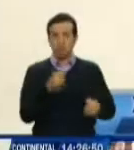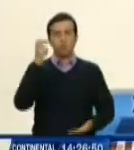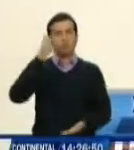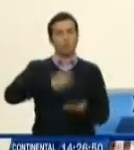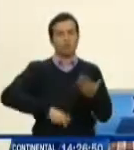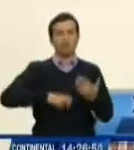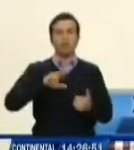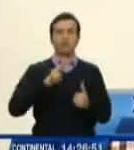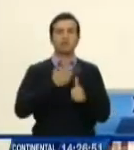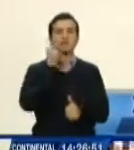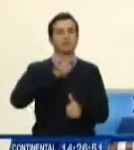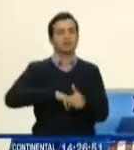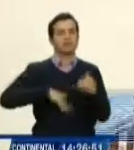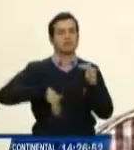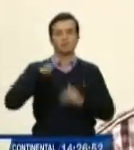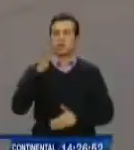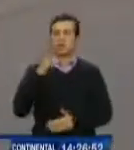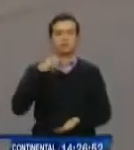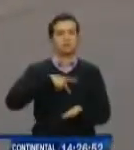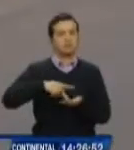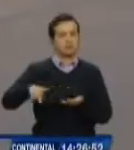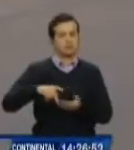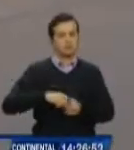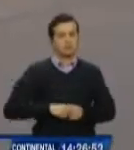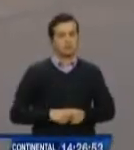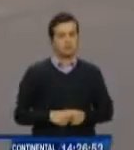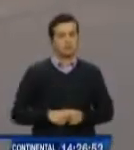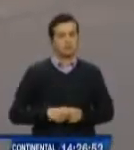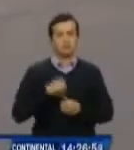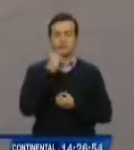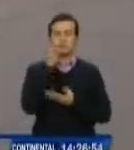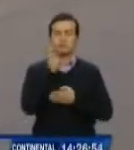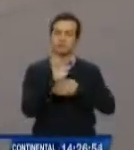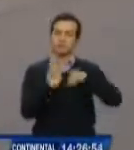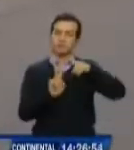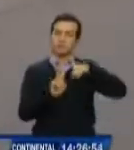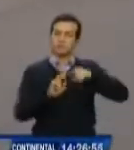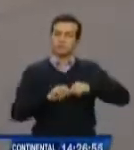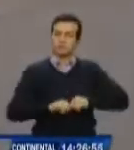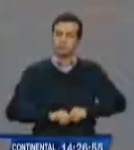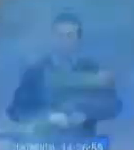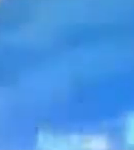es 3 veces el valor del producto. Olga Velasco, Ecuador TV.